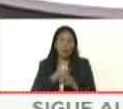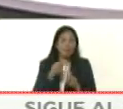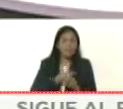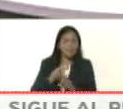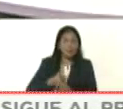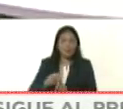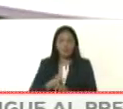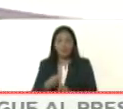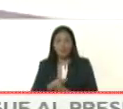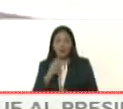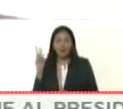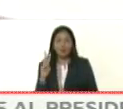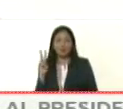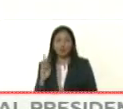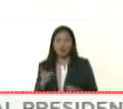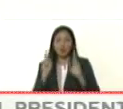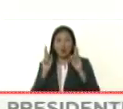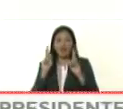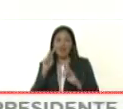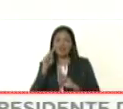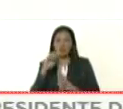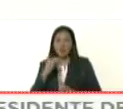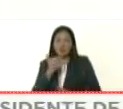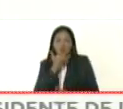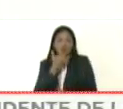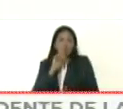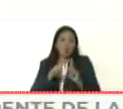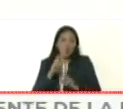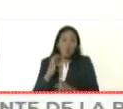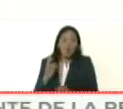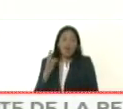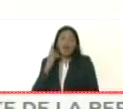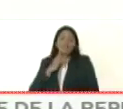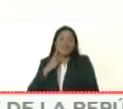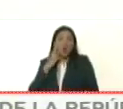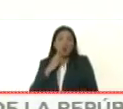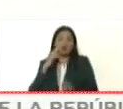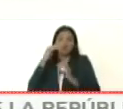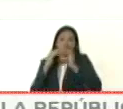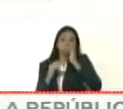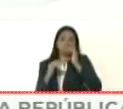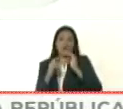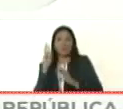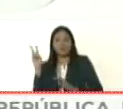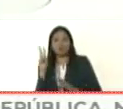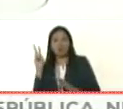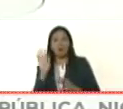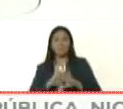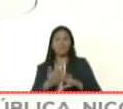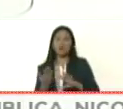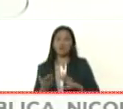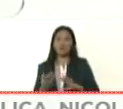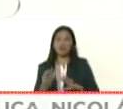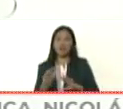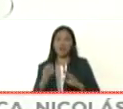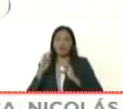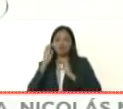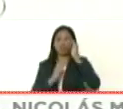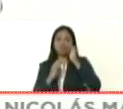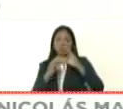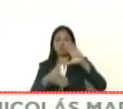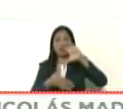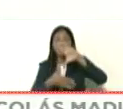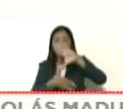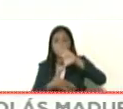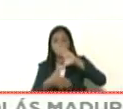Venezuela. Es un grave error de los Estados Unidos desestabilizar a Venezuela, desestabilizar a América del Sur,